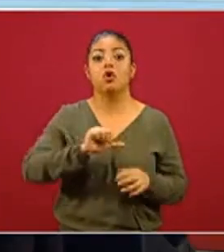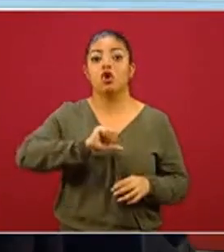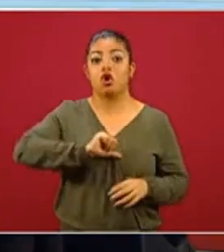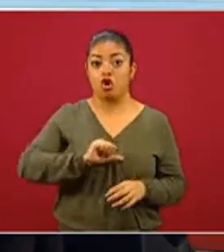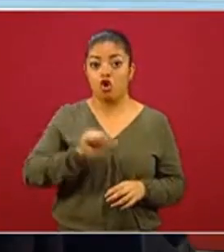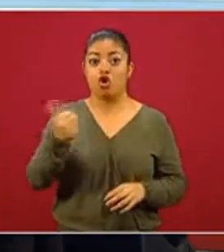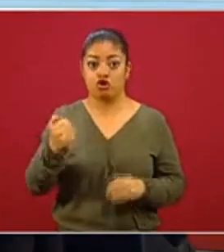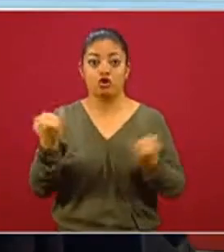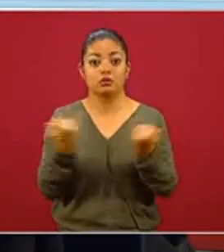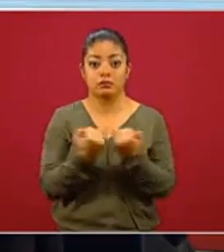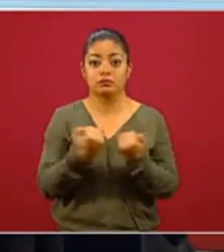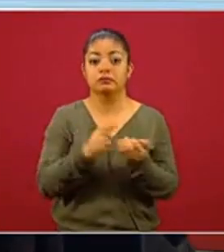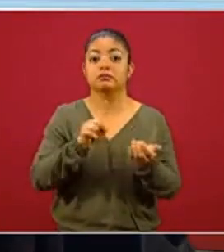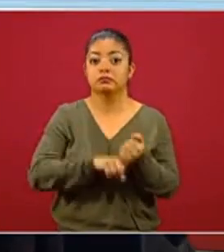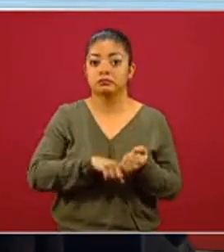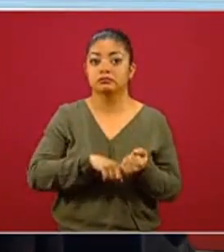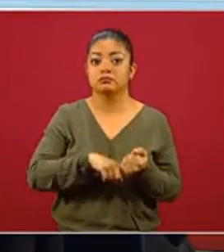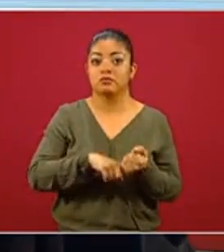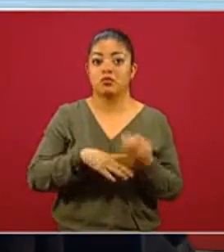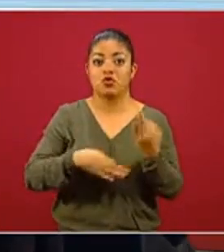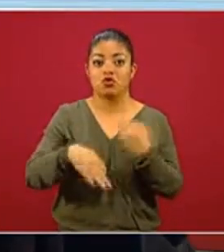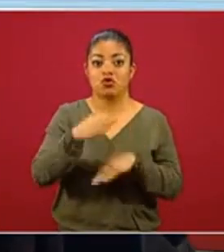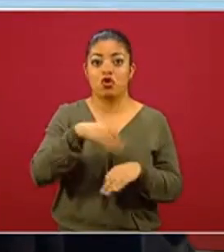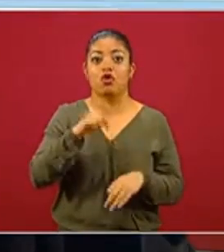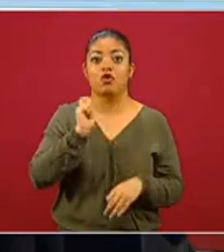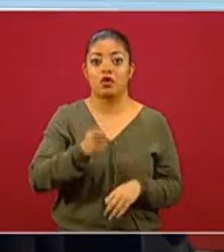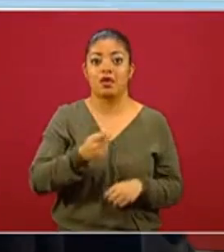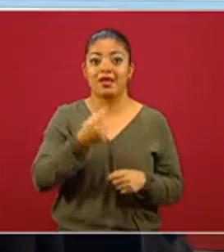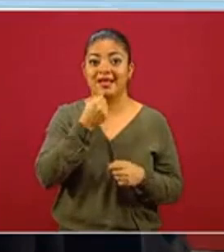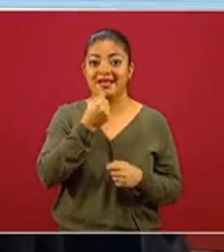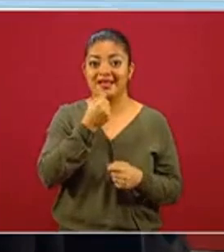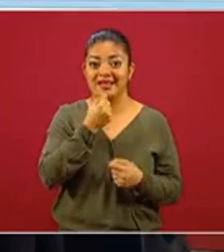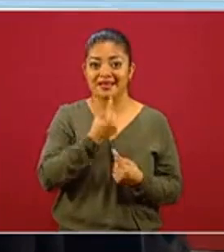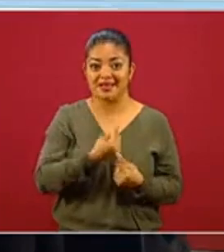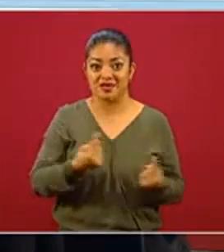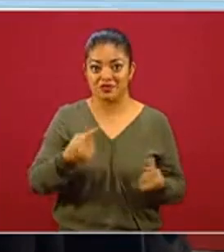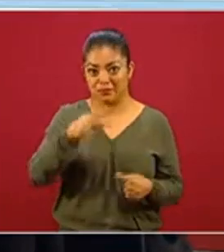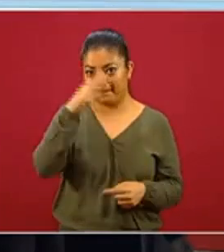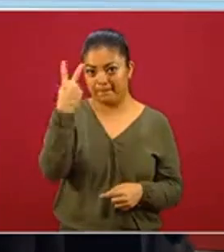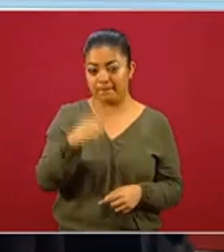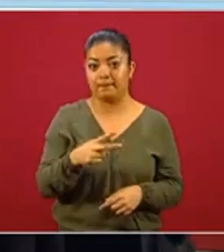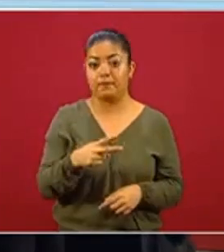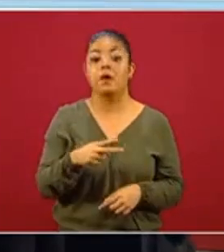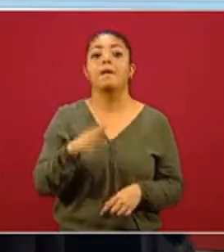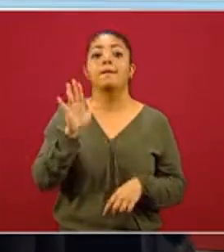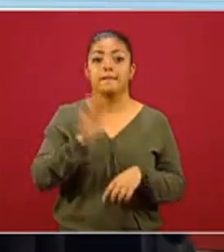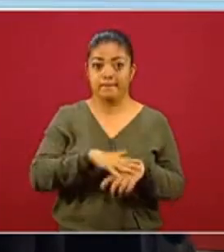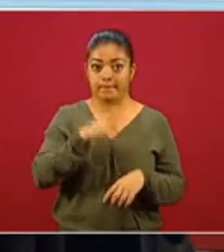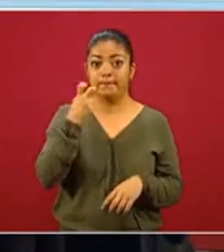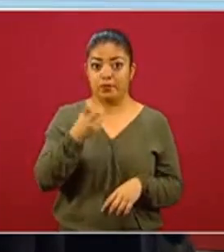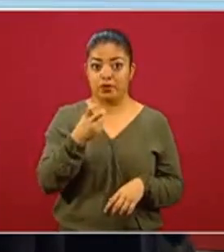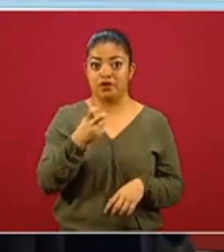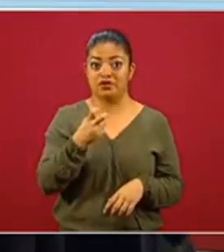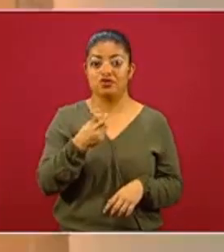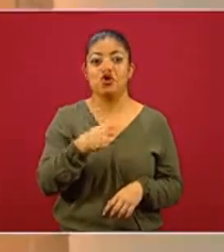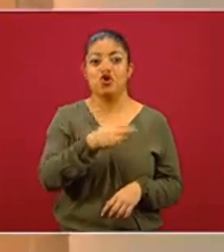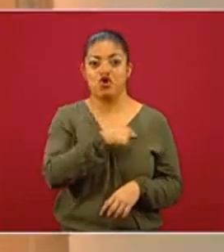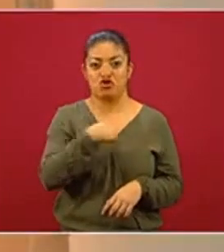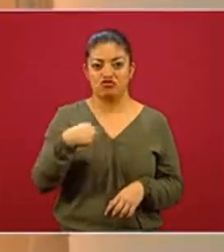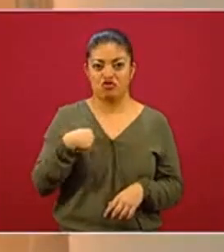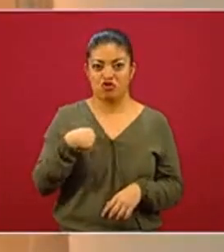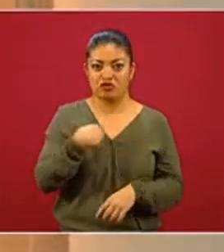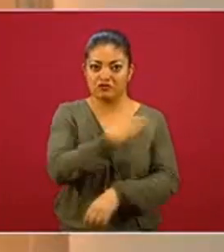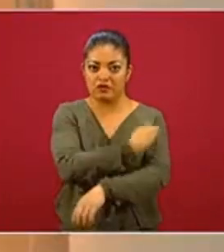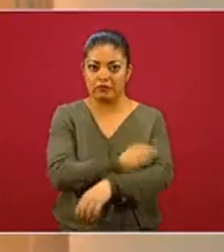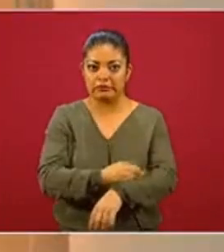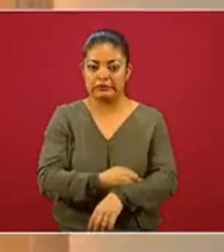precisamente todo ese resguardo que tenemos hacia nuestra niñez mexicana. Entonces, nosotros como familia, pues